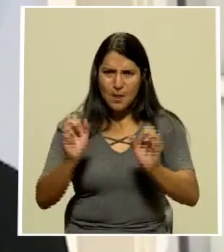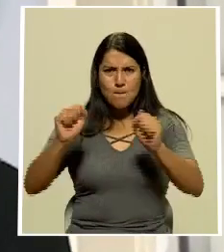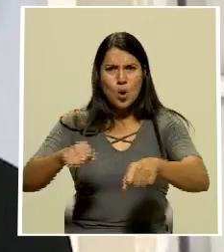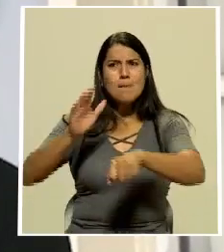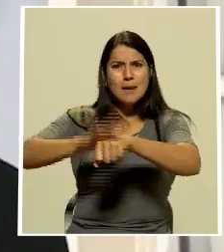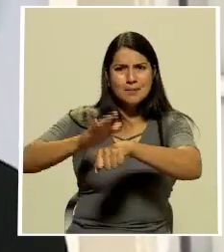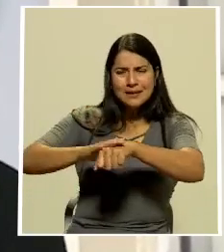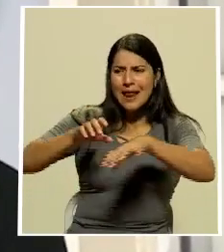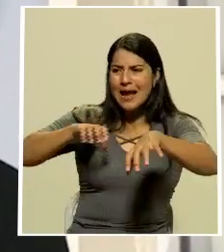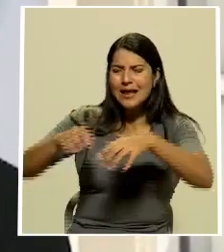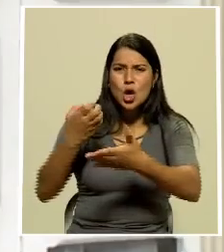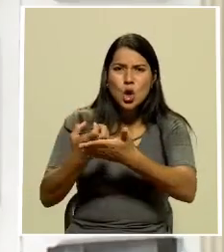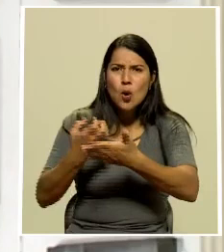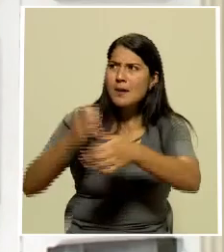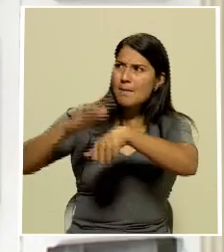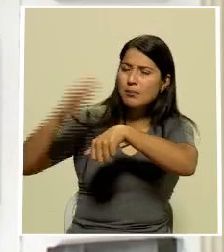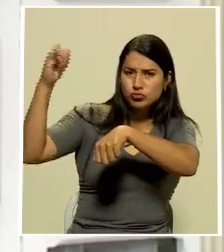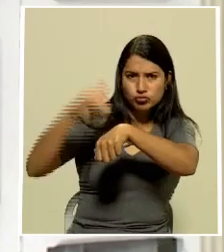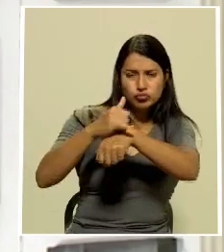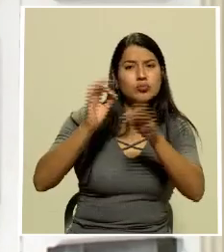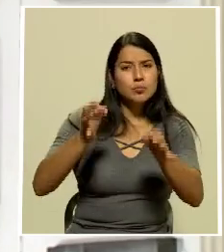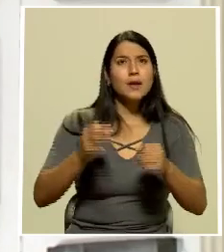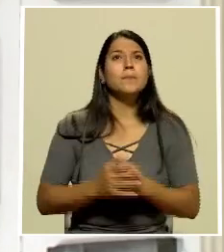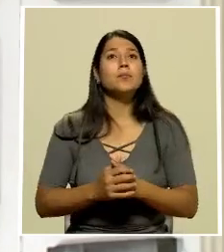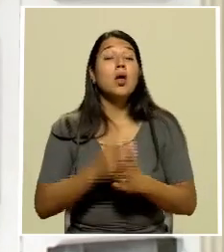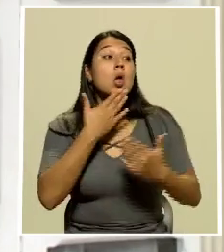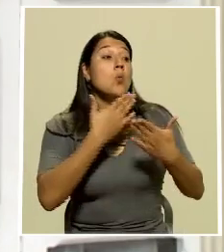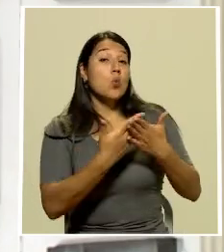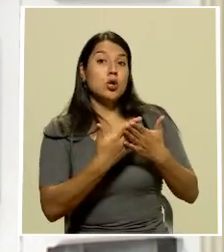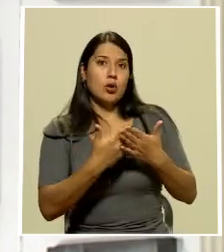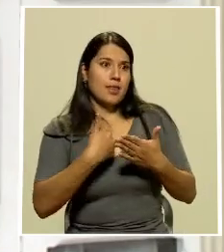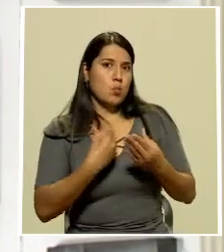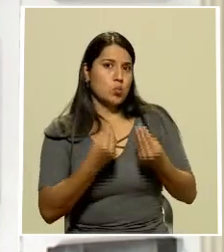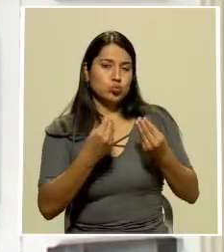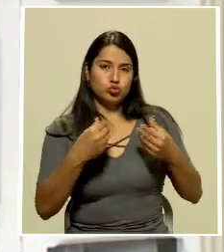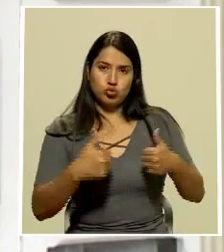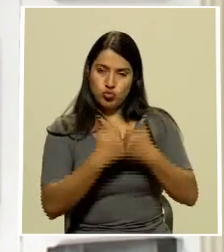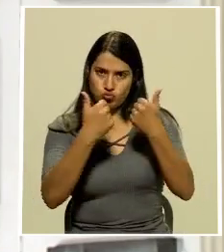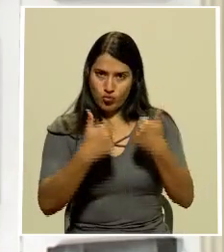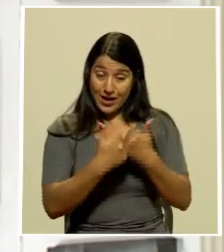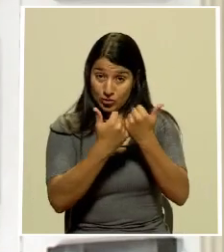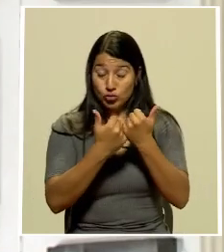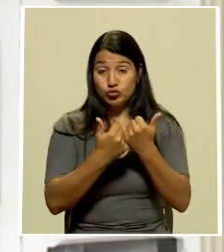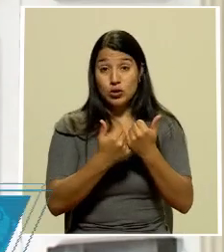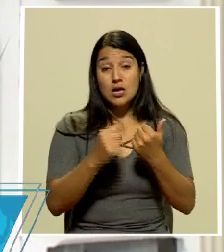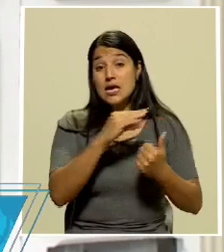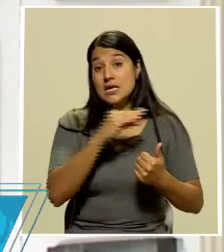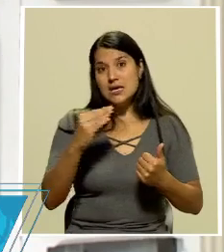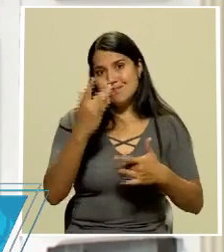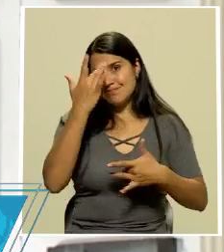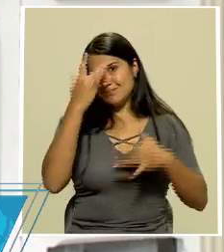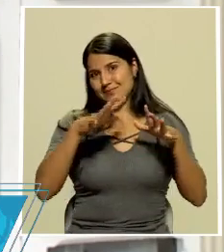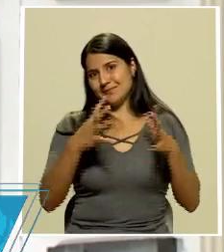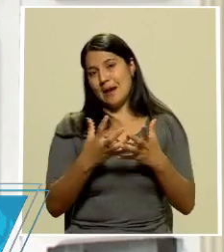actividades económicas, los vuelos comerciales. Bueno, hay retos muy diversos. Evidentemente la pandemia es el mayor